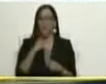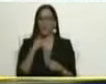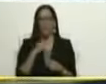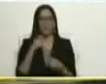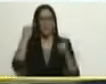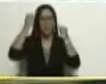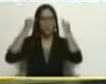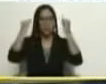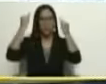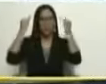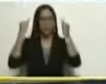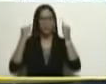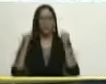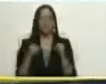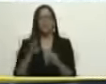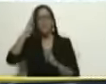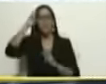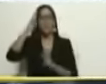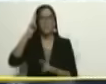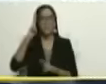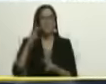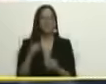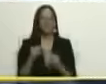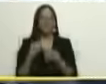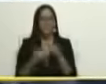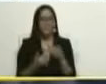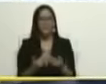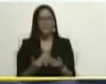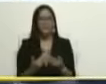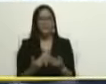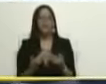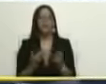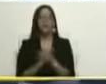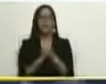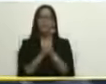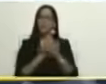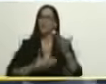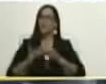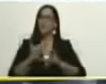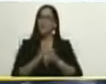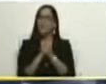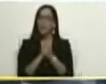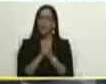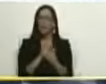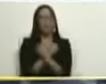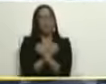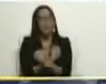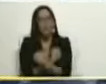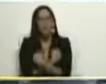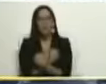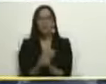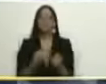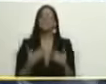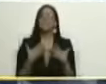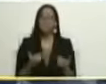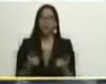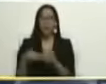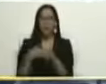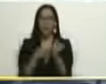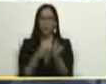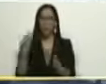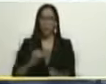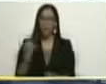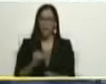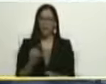ideológica, en base al respeto, en base a la solidaridad, en base al amor, retomar los caminos originales, que son